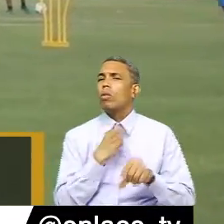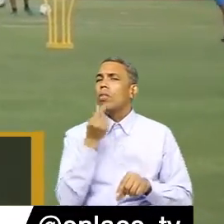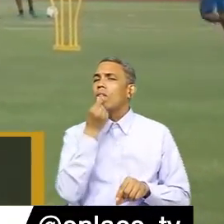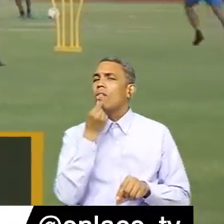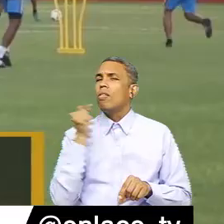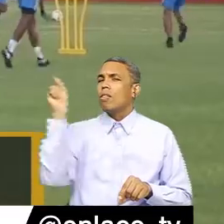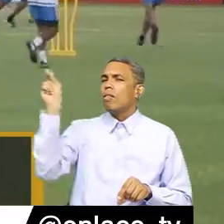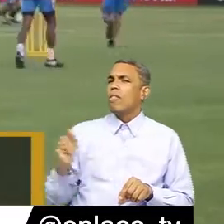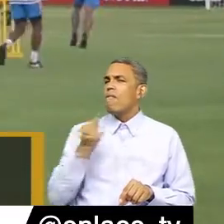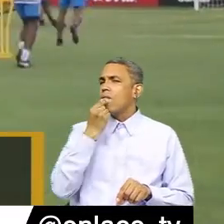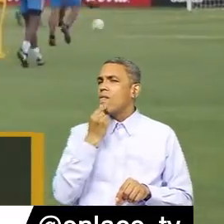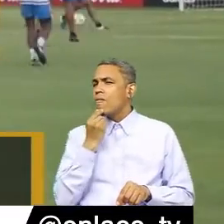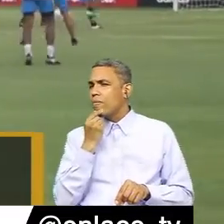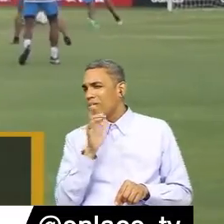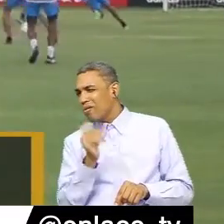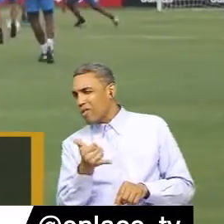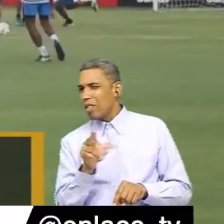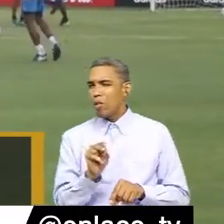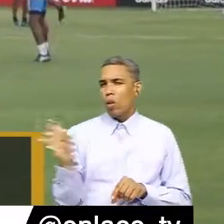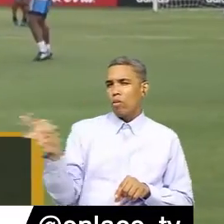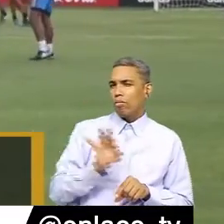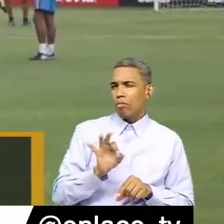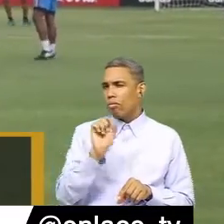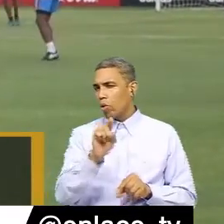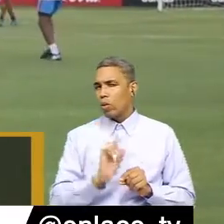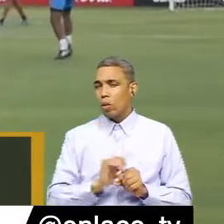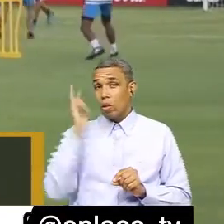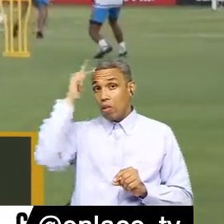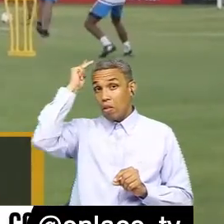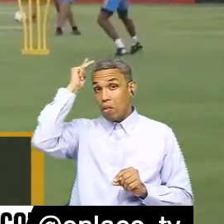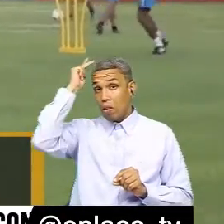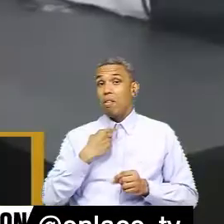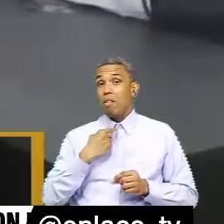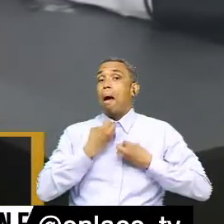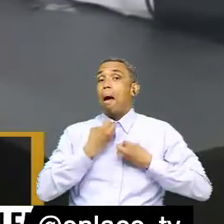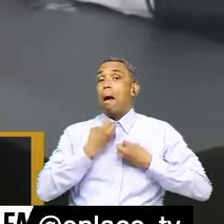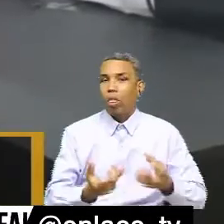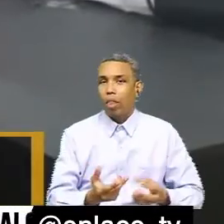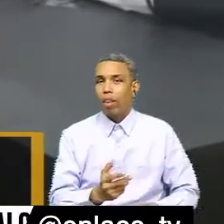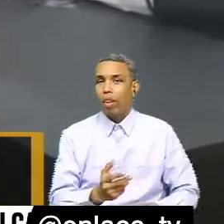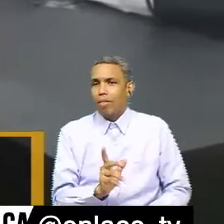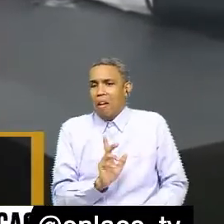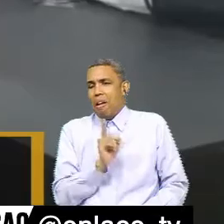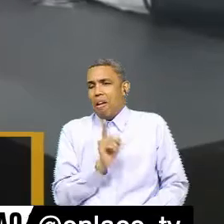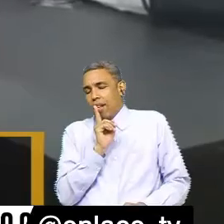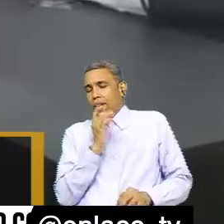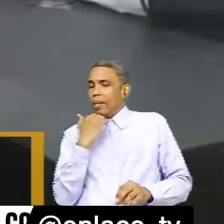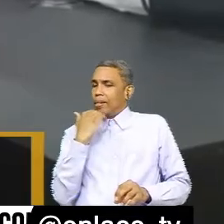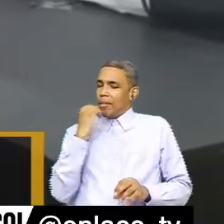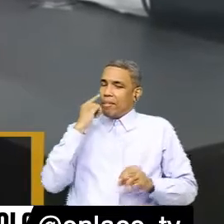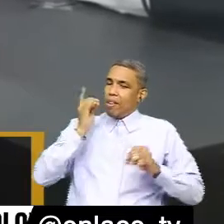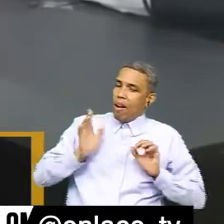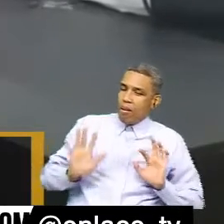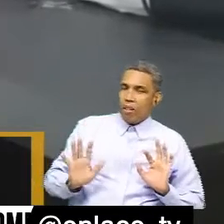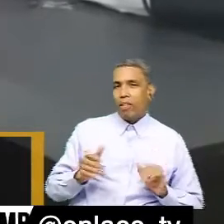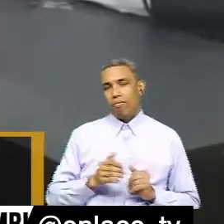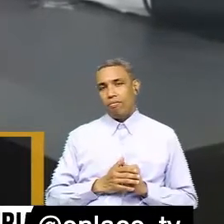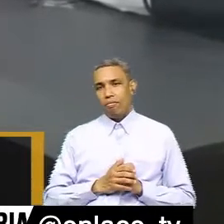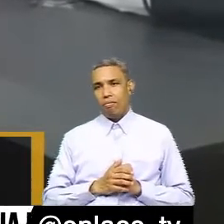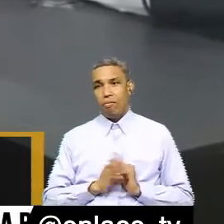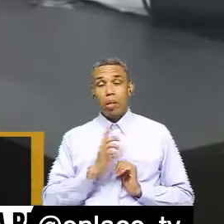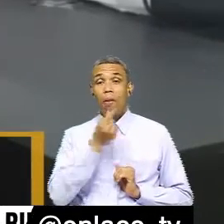dicho no se sabe si va a ser titular porque él nunca ha de saber lo que va a ser la nómina pero si habló del regreso de lo que significa para este grupo para él